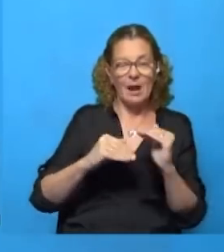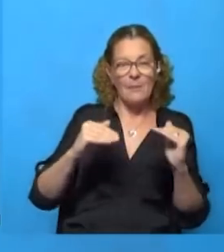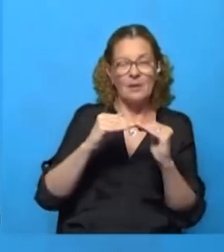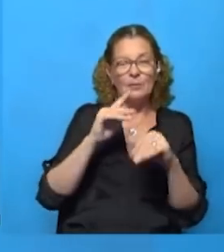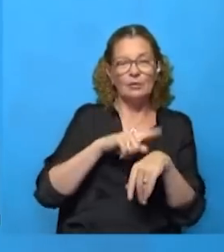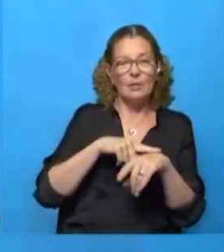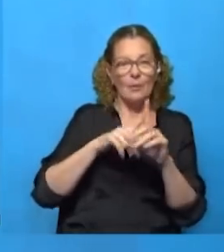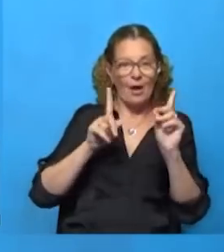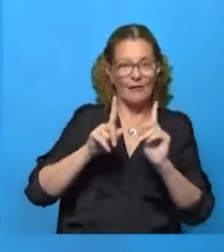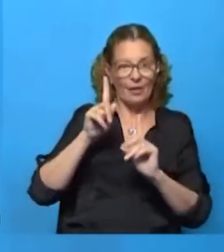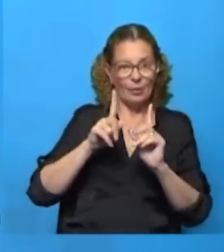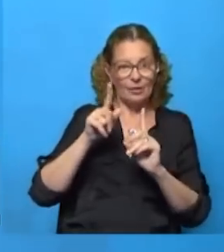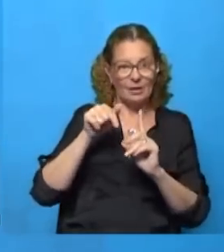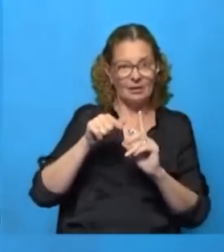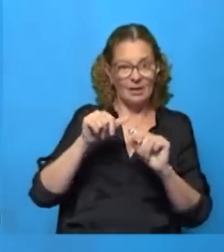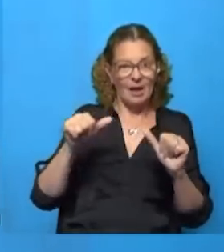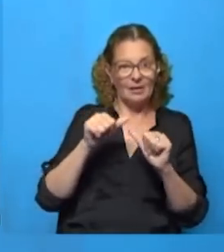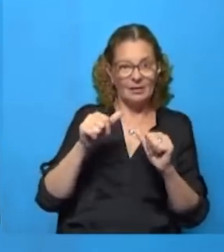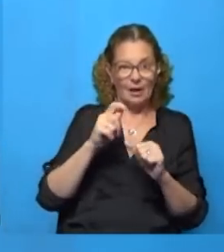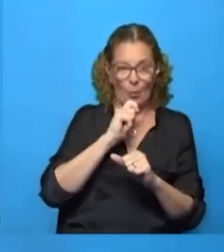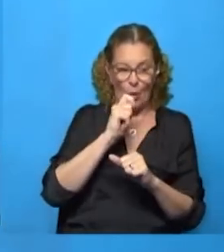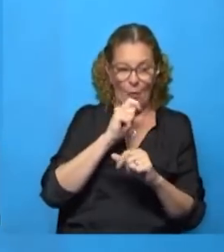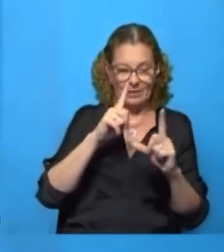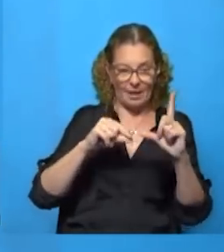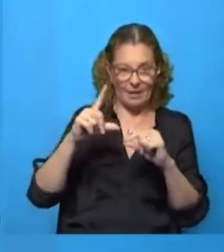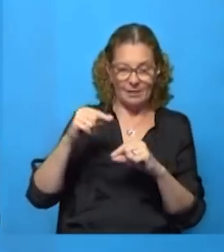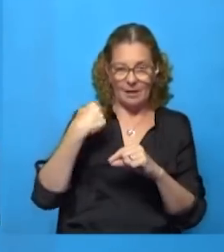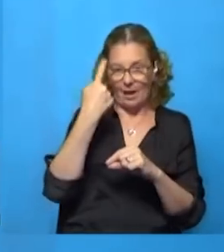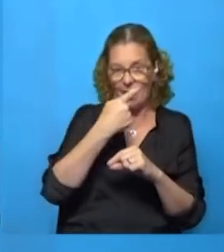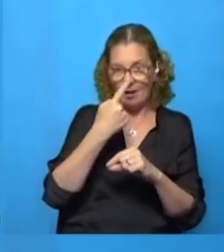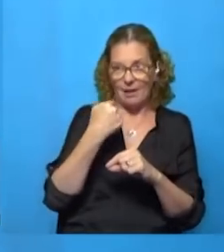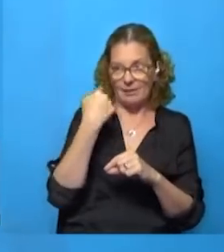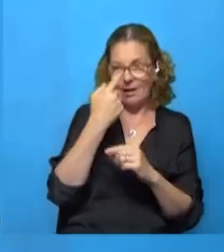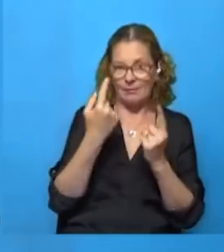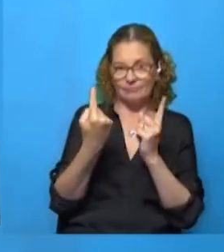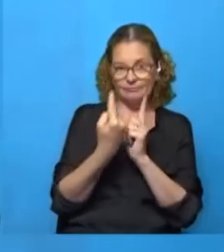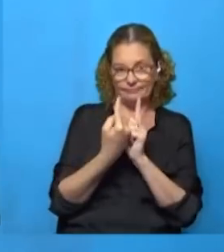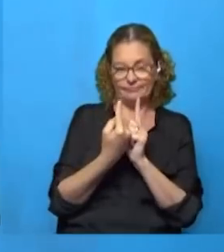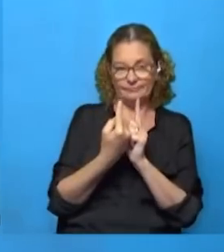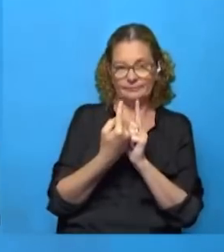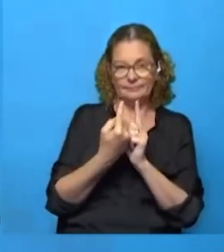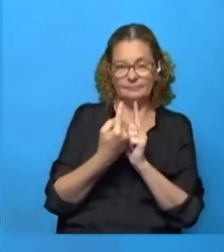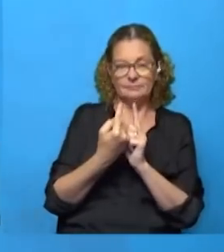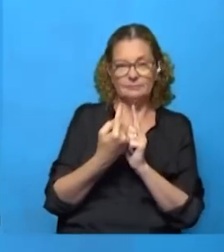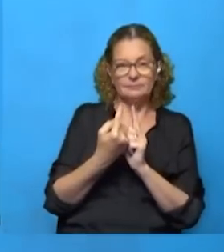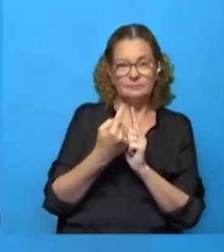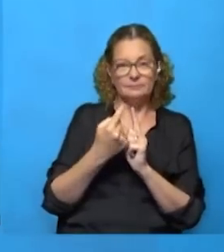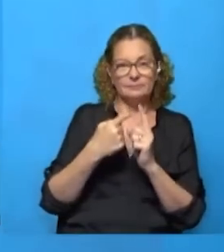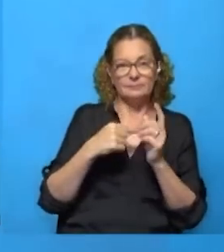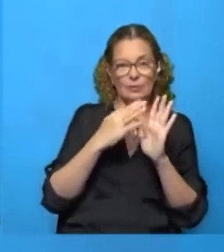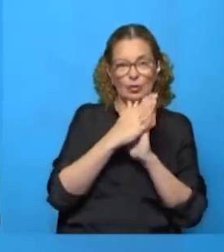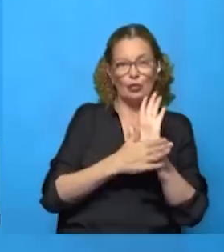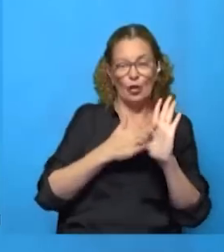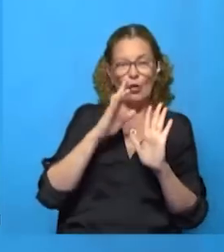en la facultad y hacer encuestas cara a cara este en todo el país